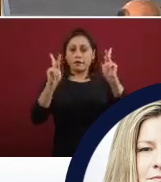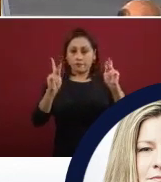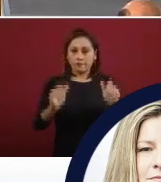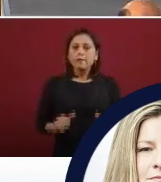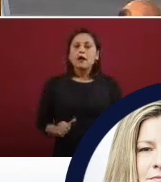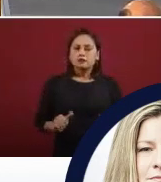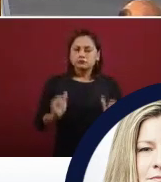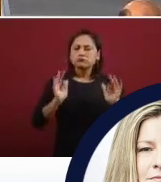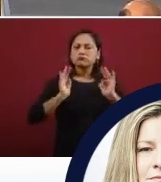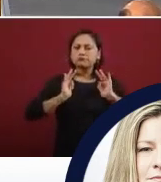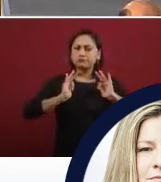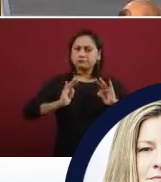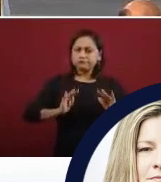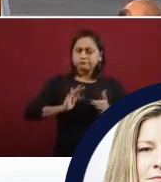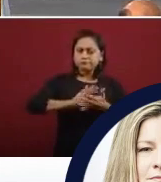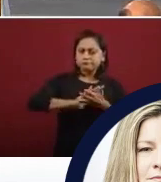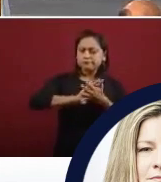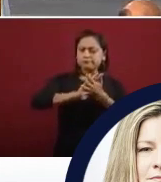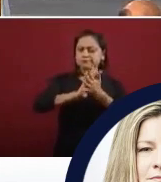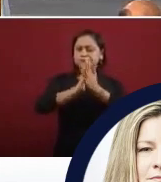familias mexicanas, de